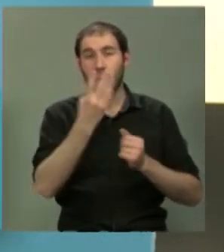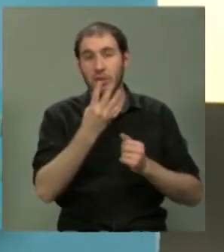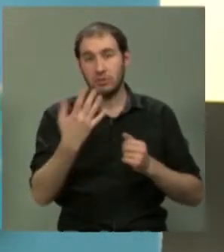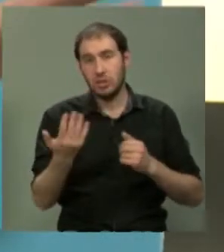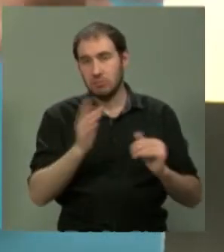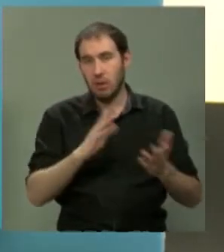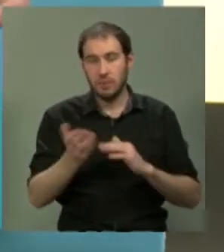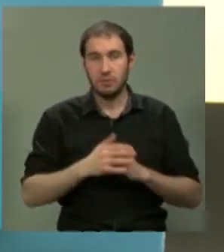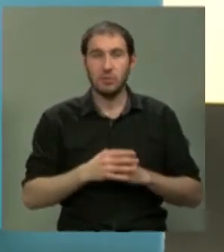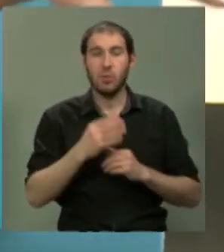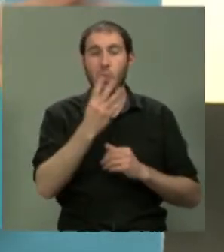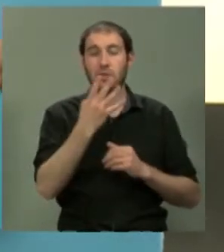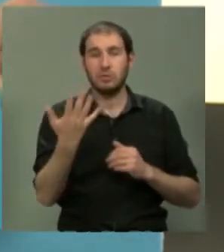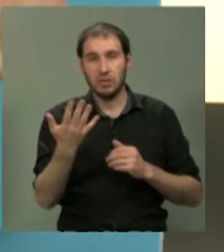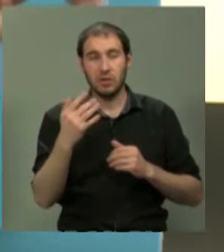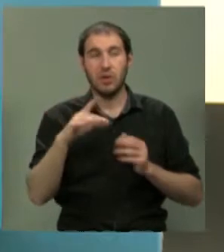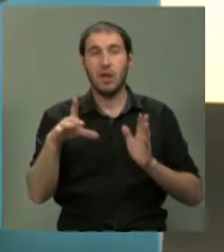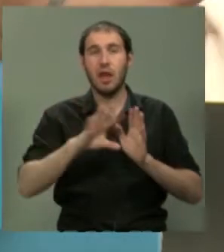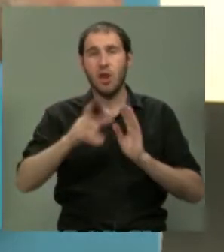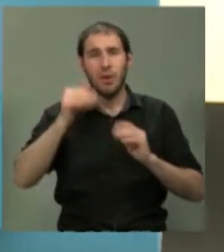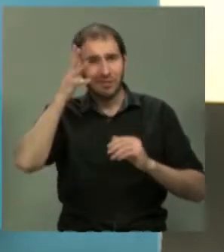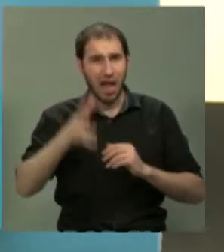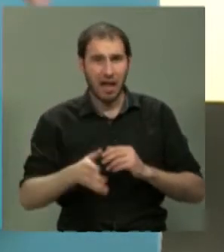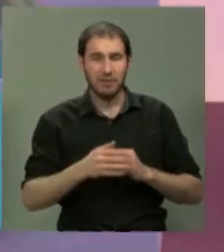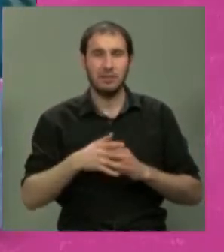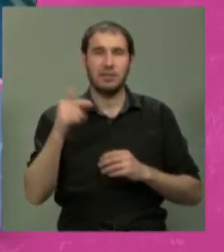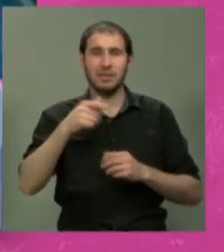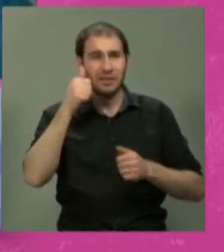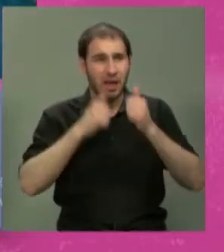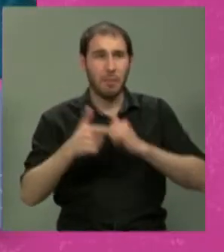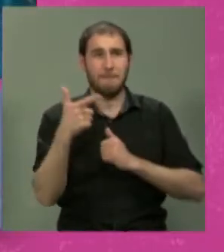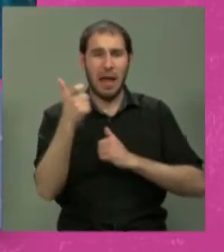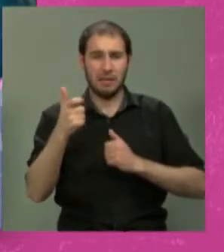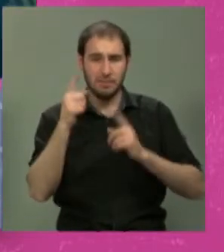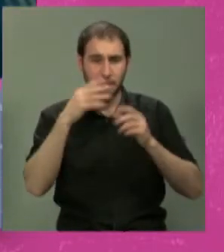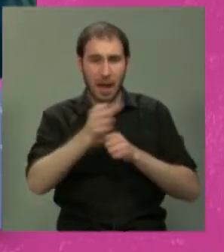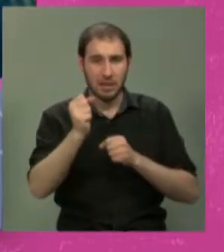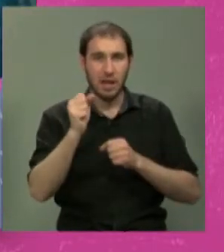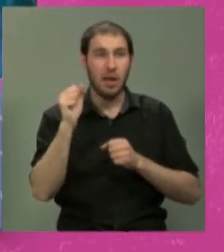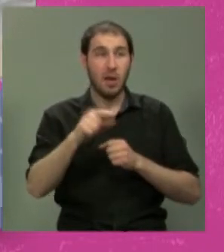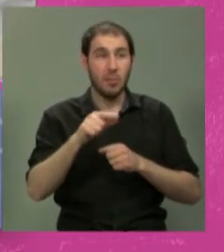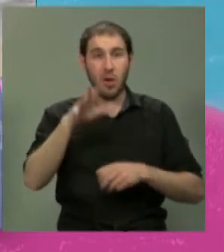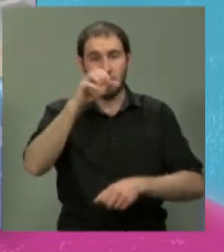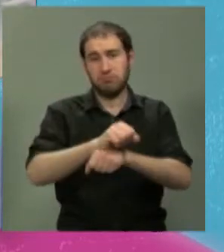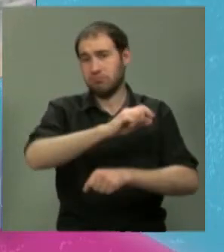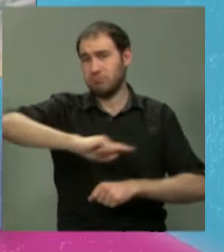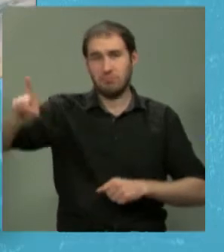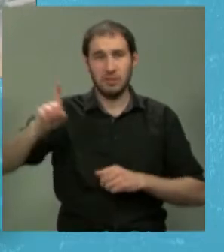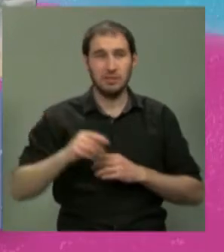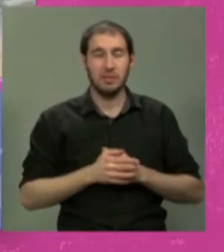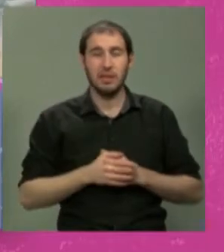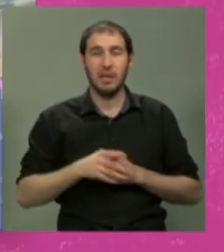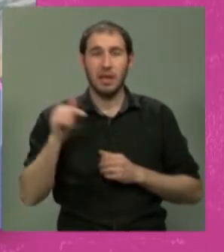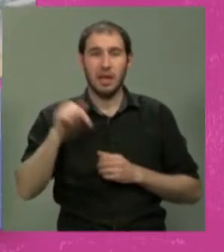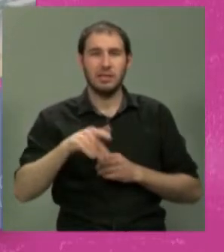demás, 4 o 5 asaltos agravados, que agredió, que hirió y que mató. Vos agarrás y lo encerrás, niñito